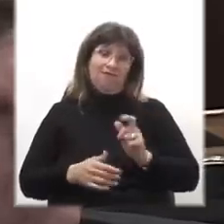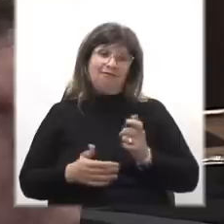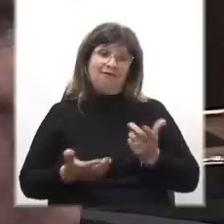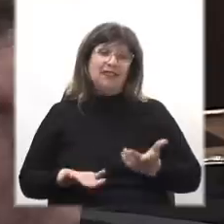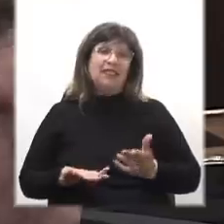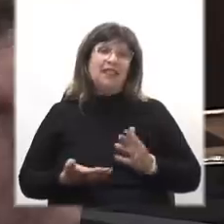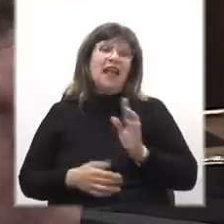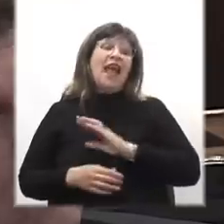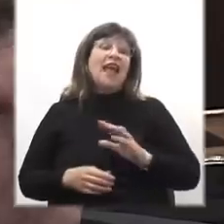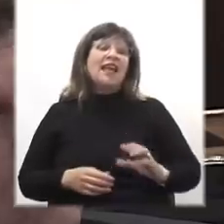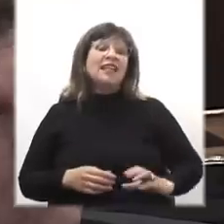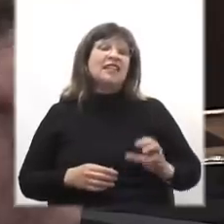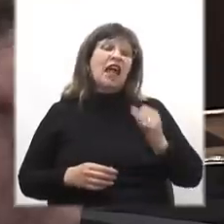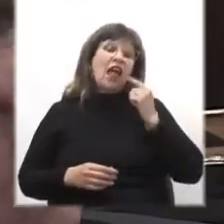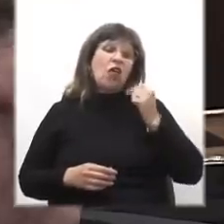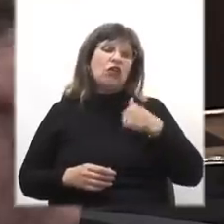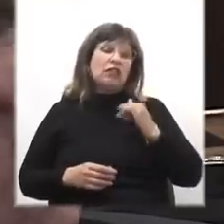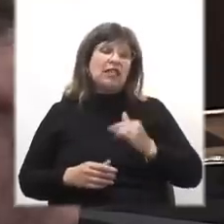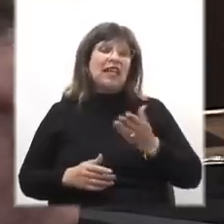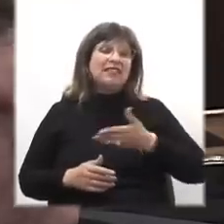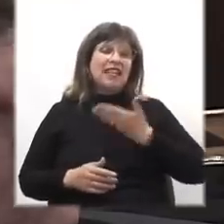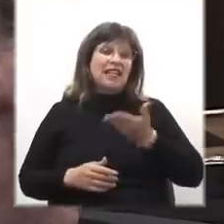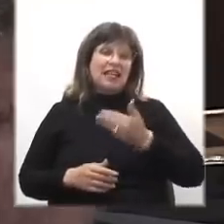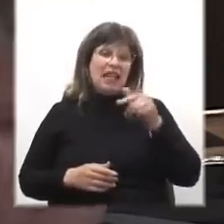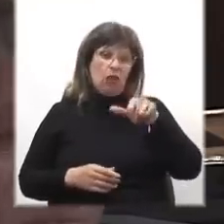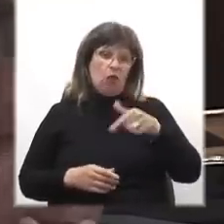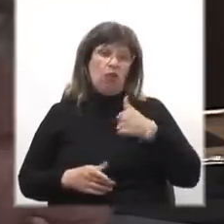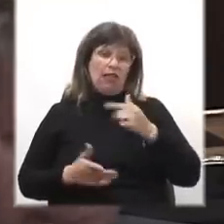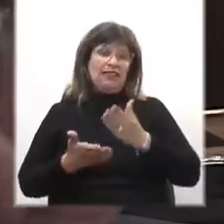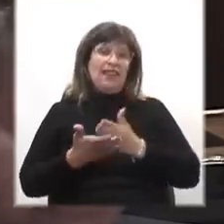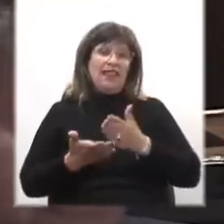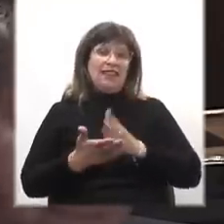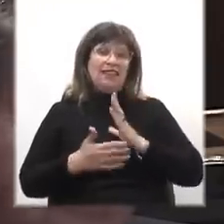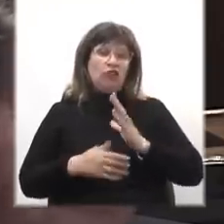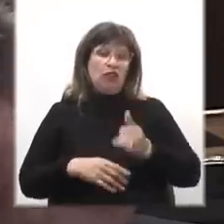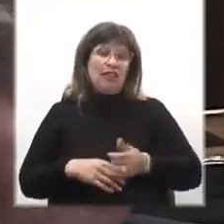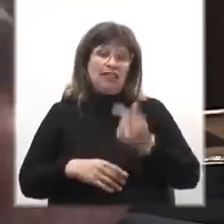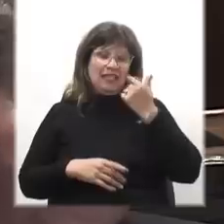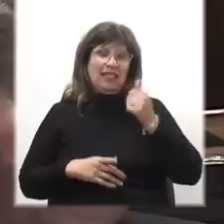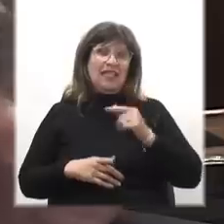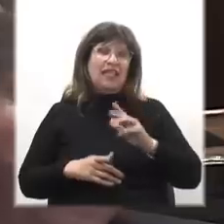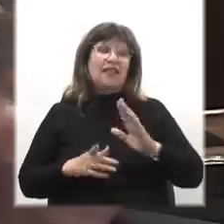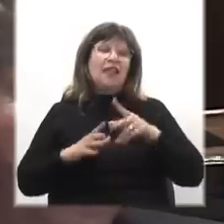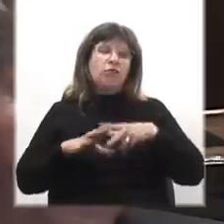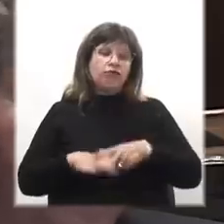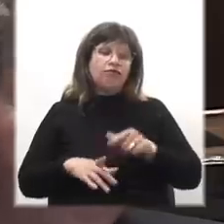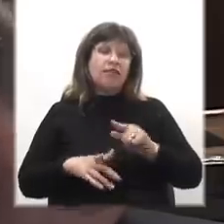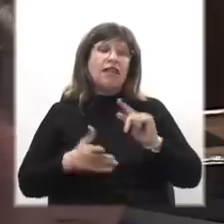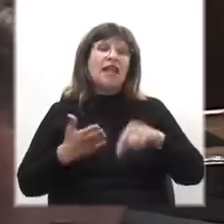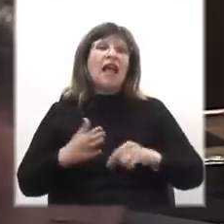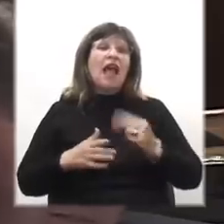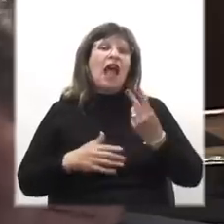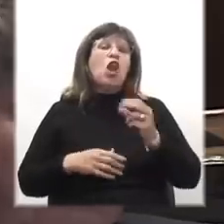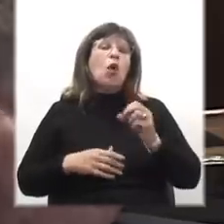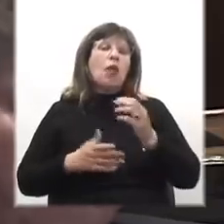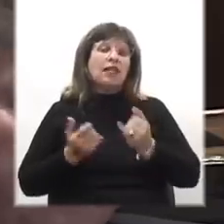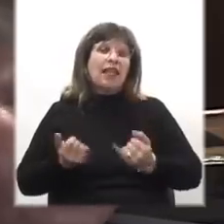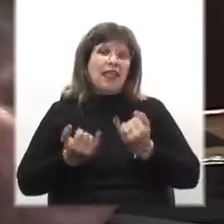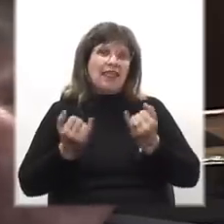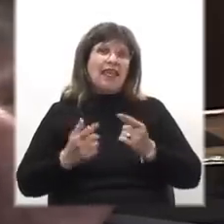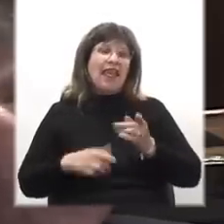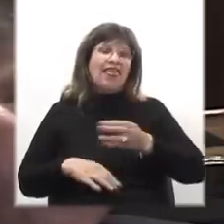El Estado tenía que hacer el reclamo de ese derecho que tenía de parar el contrato a los 20 días